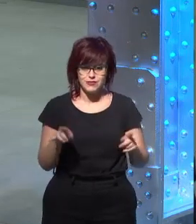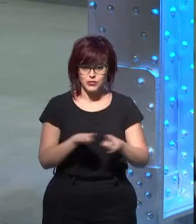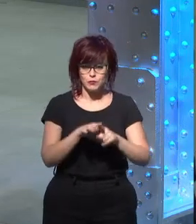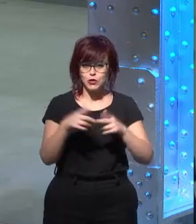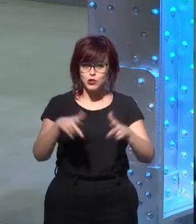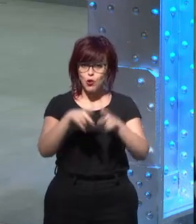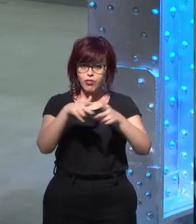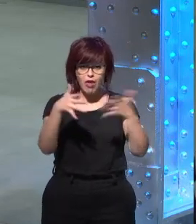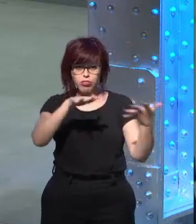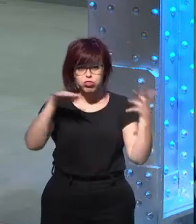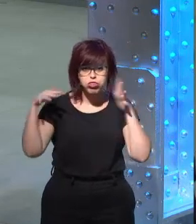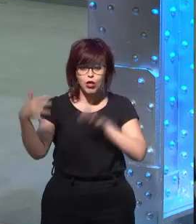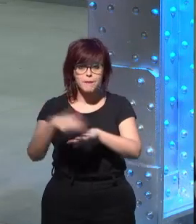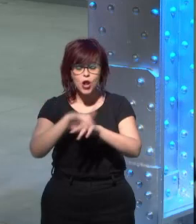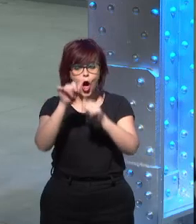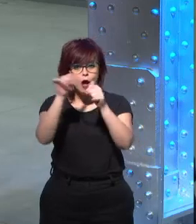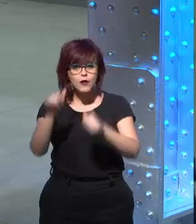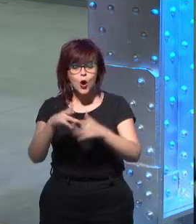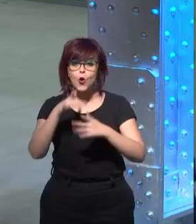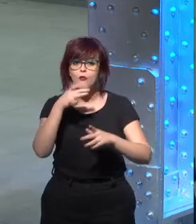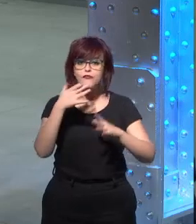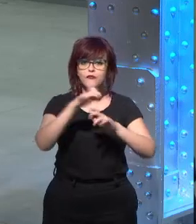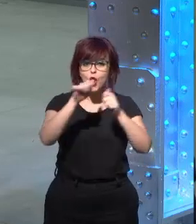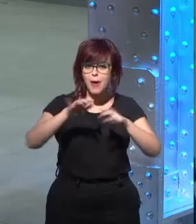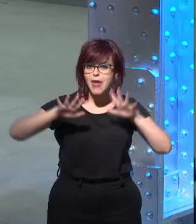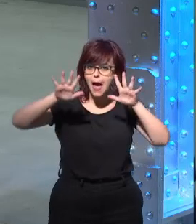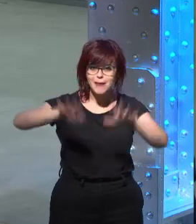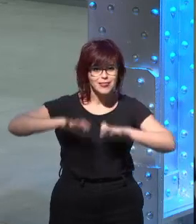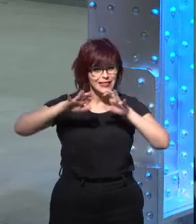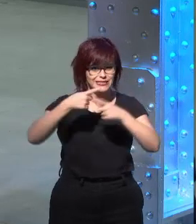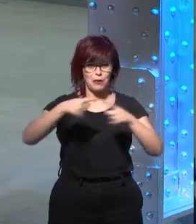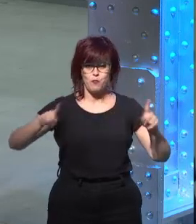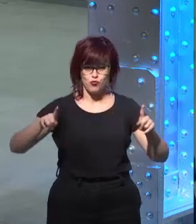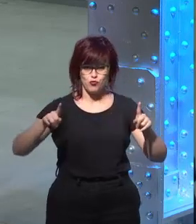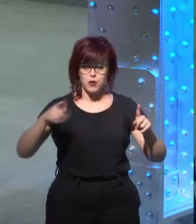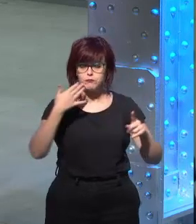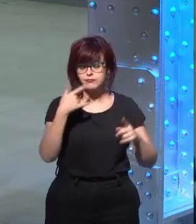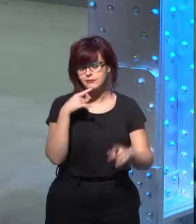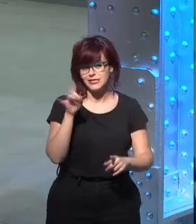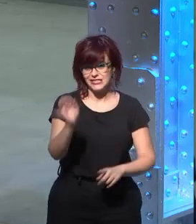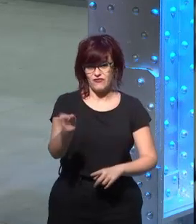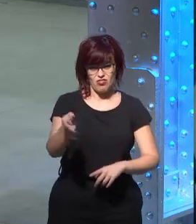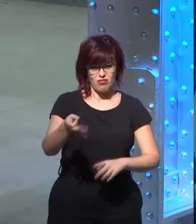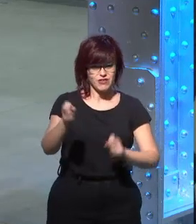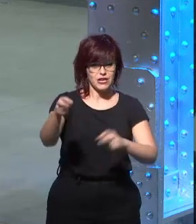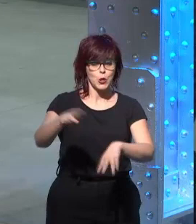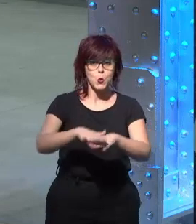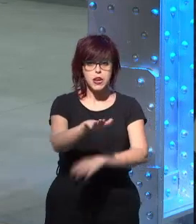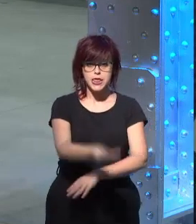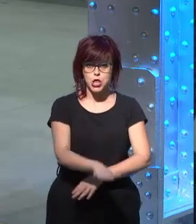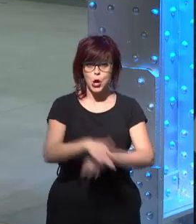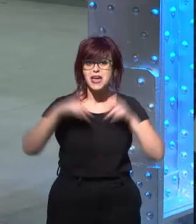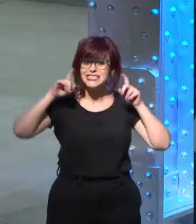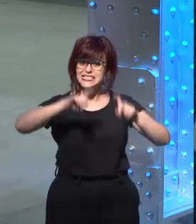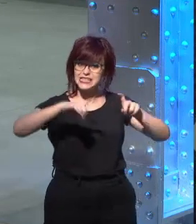cambiado la sociedad. Y el método de aprendizaje incluso tampoco ha cambiado lo suficiente. ¿Por qué? Pues porque efectivamente yo creo que ahora mismo un niño le está